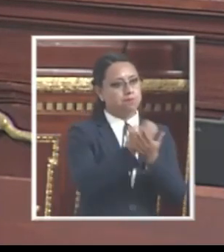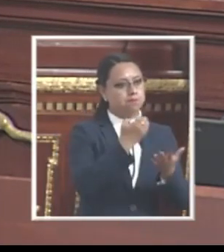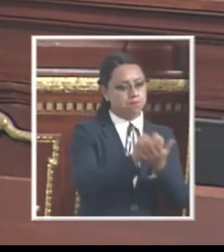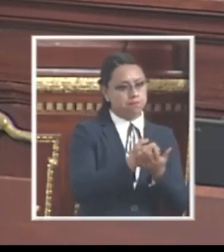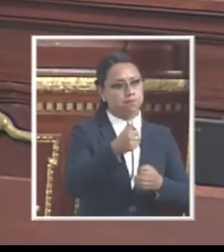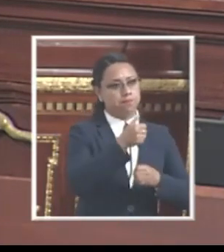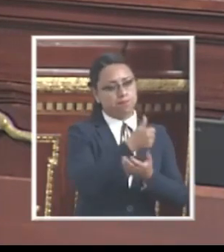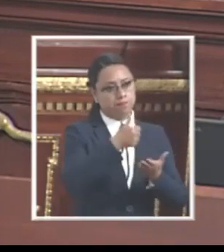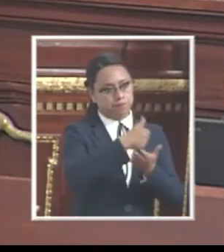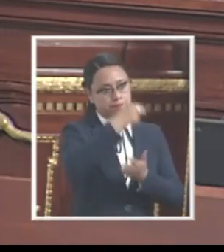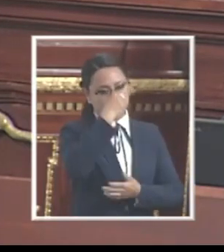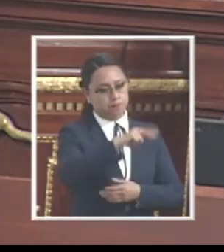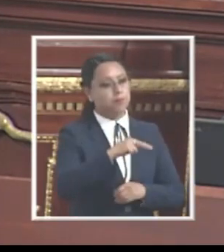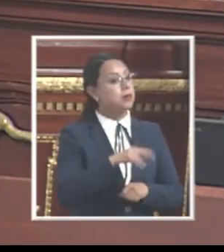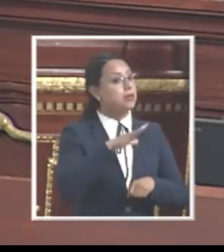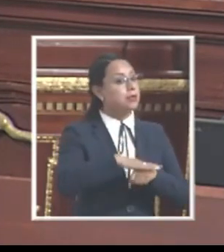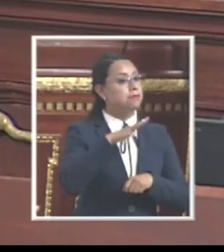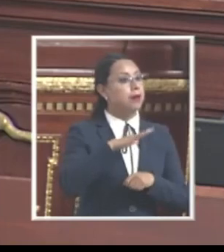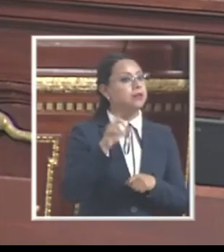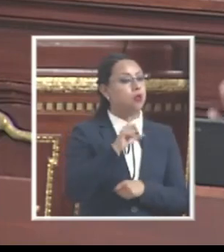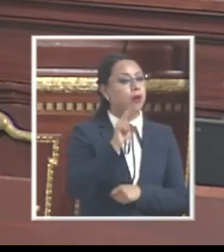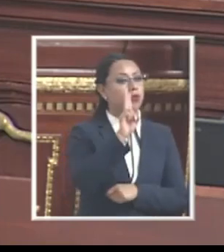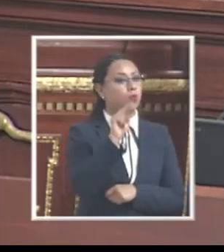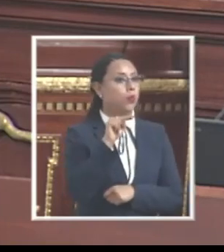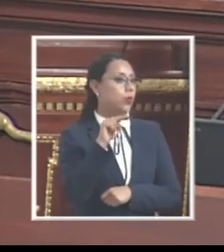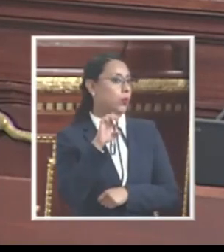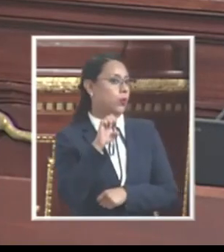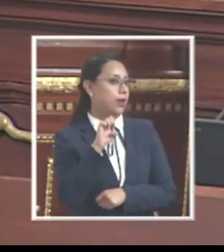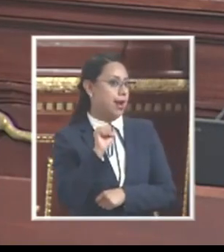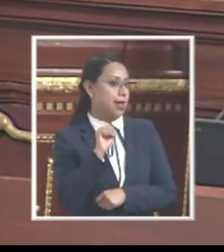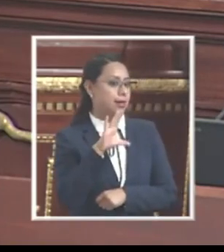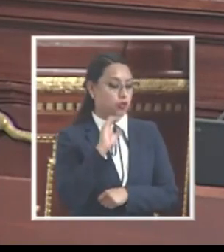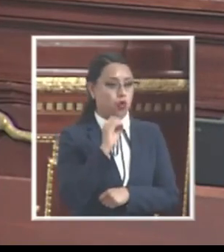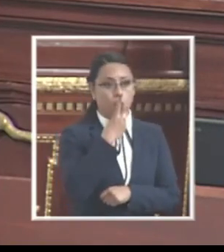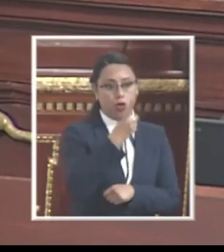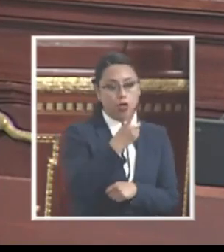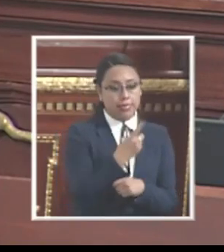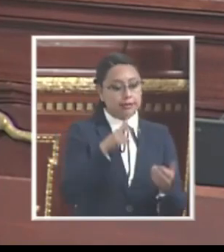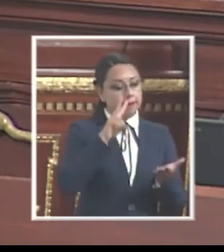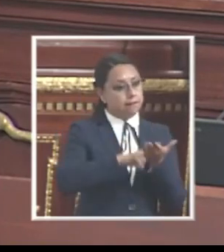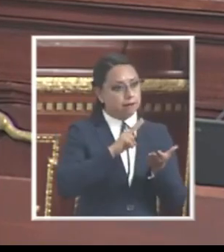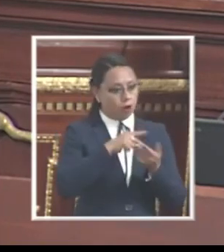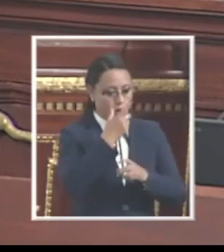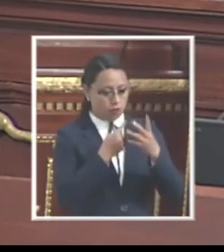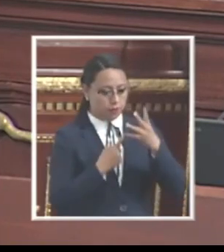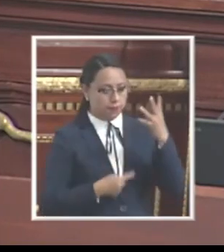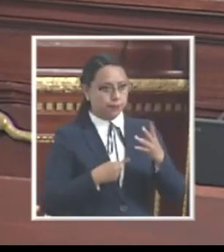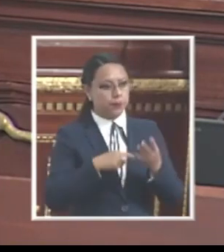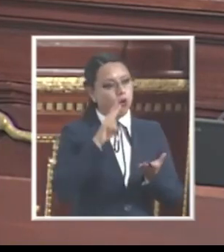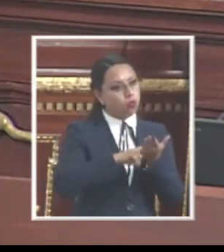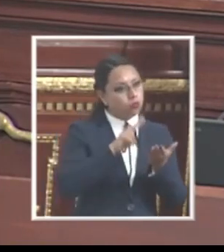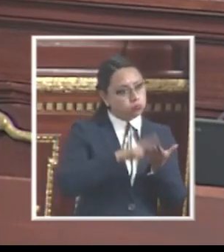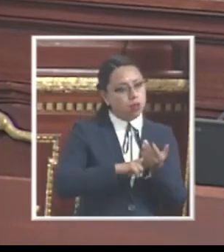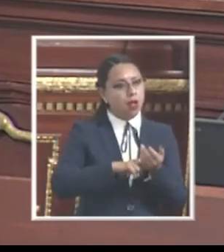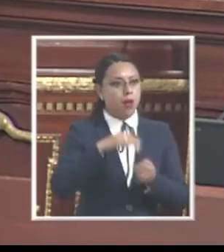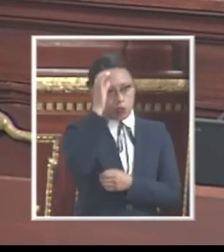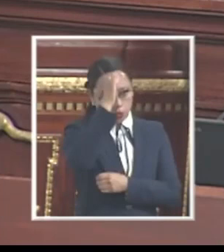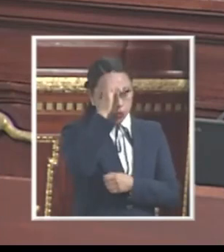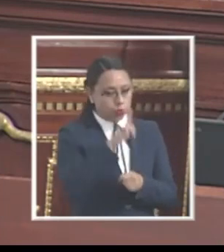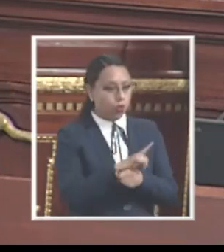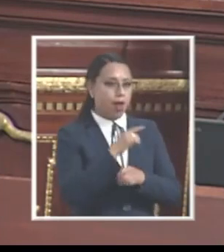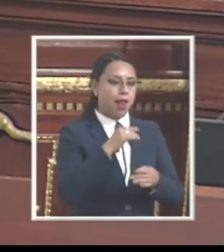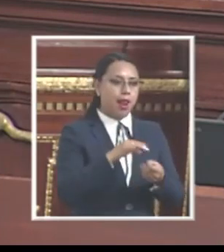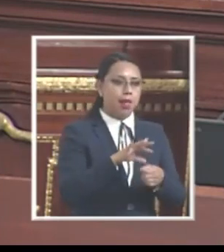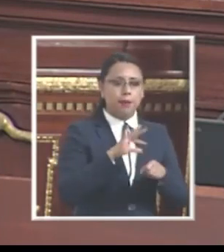más aún cuando la unesco de fin que el patrimonio cultural inmaterial se refiere a las prácticas